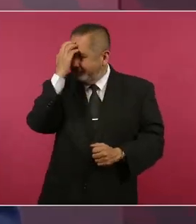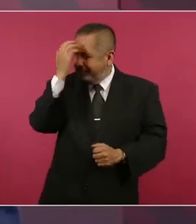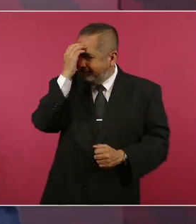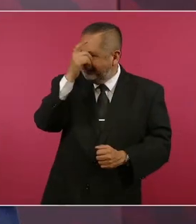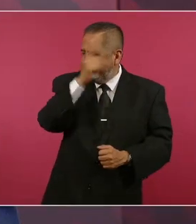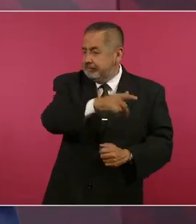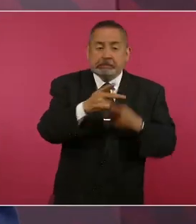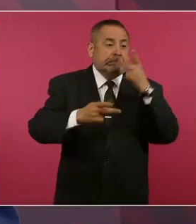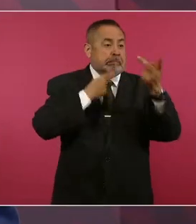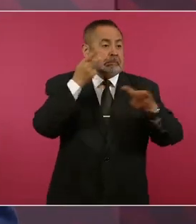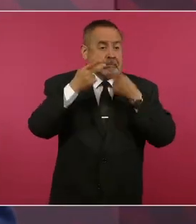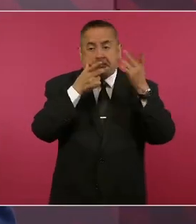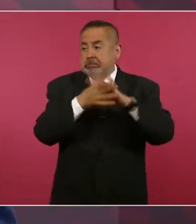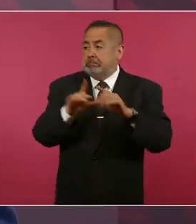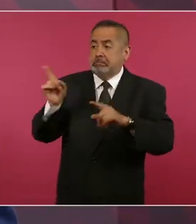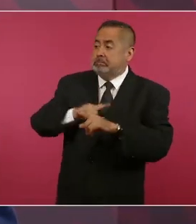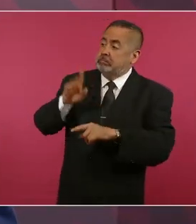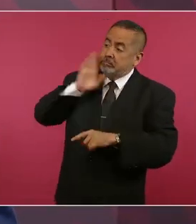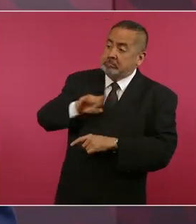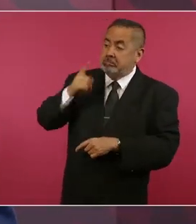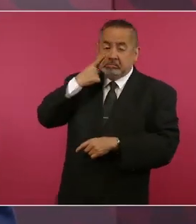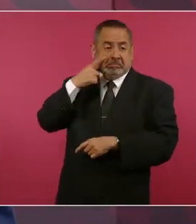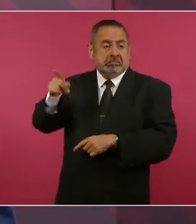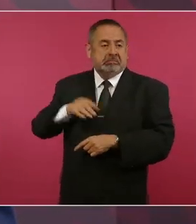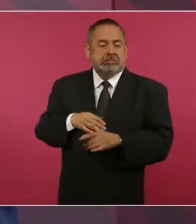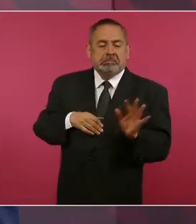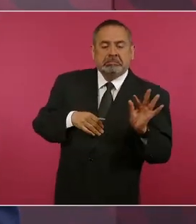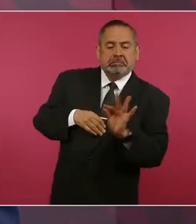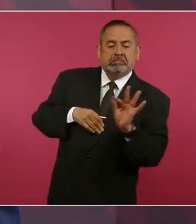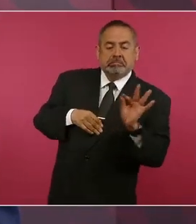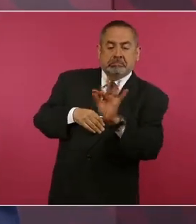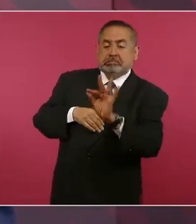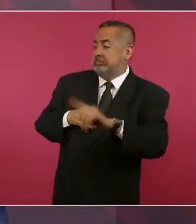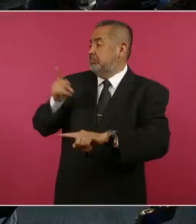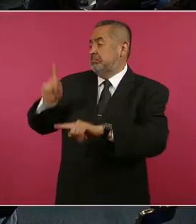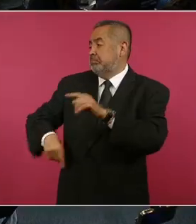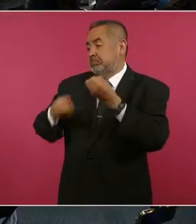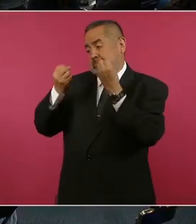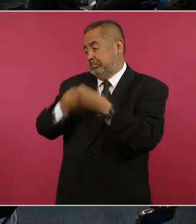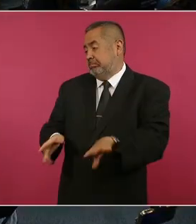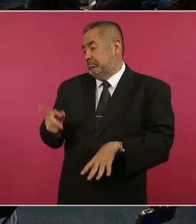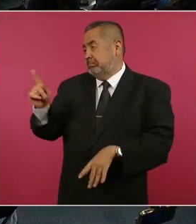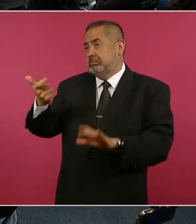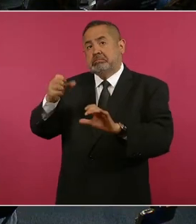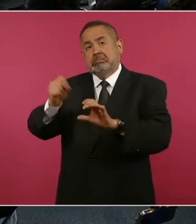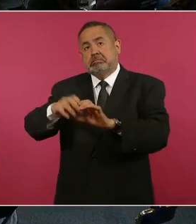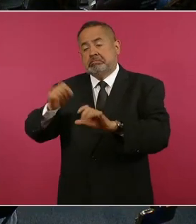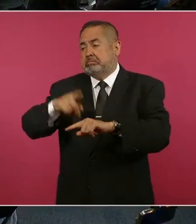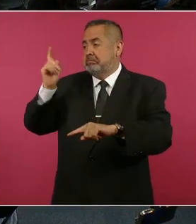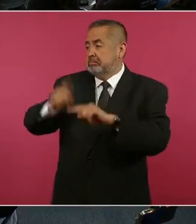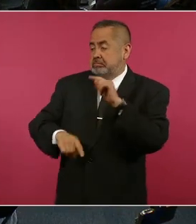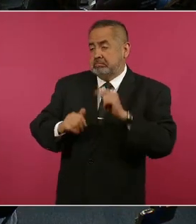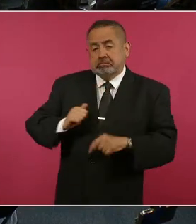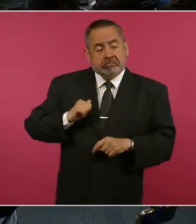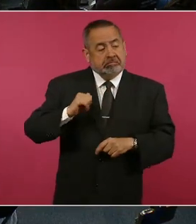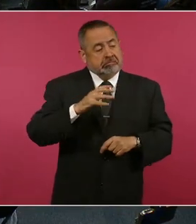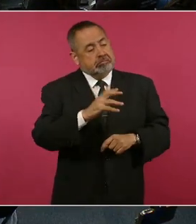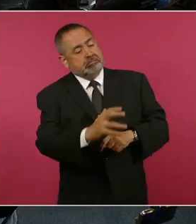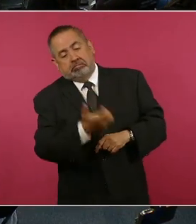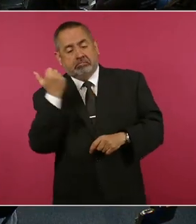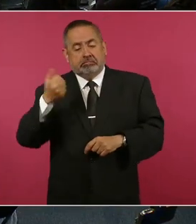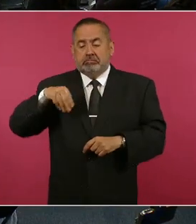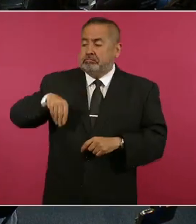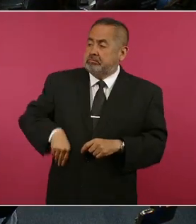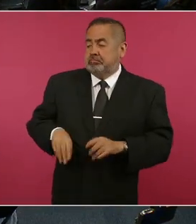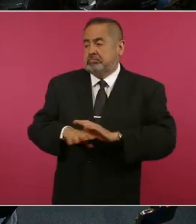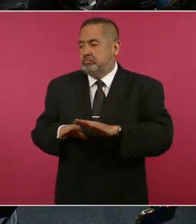cómo quieren manipular, al grado de decir que nos queremos quedar